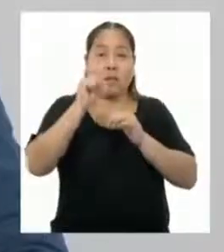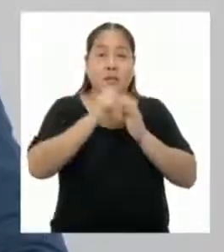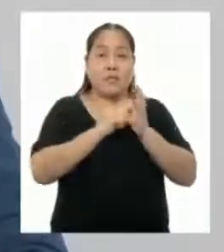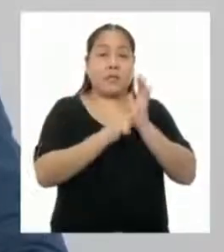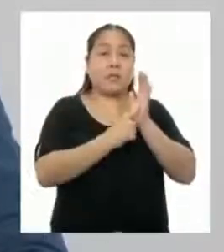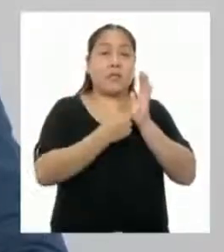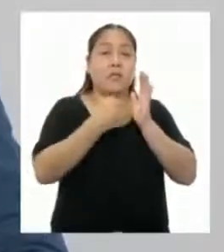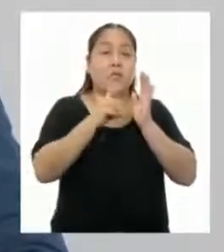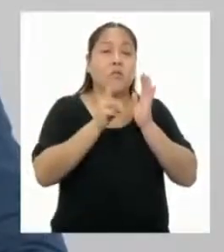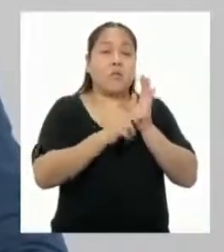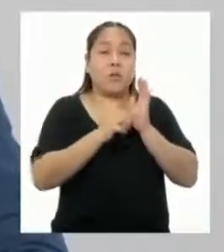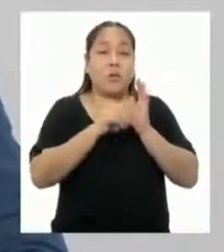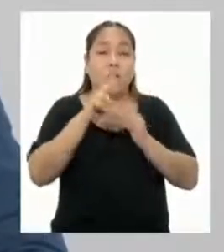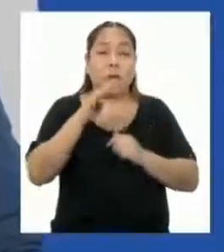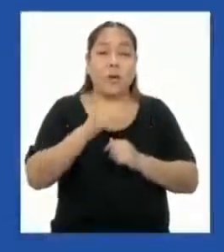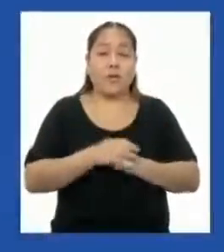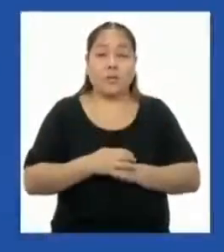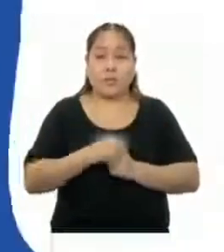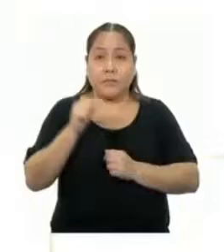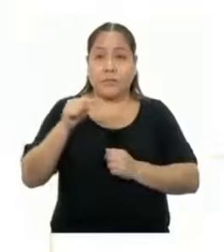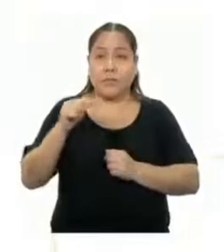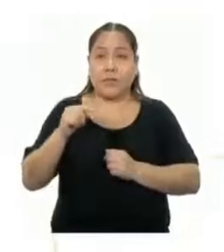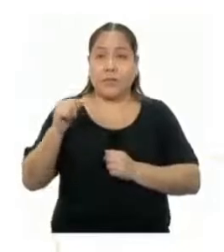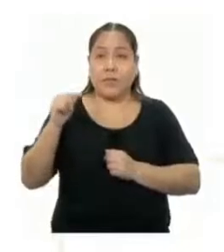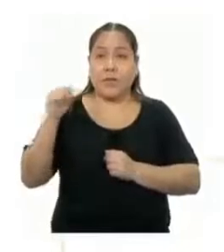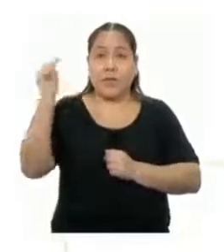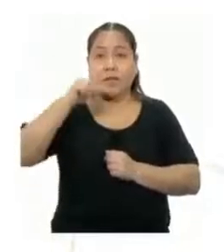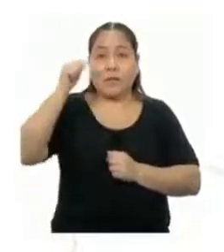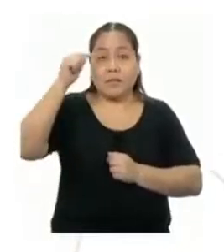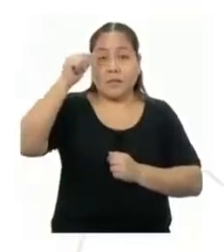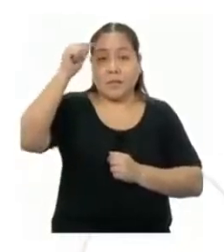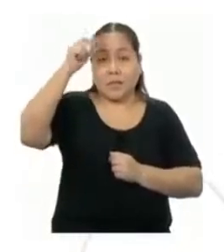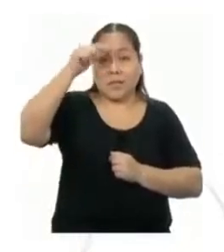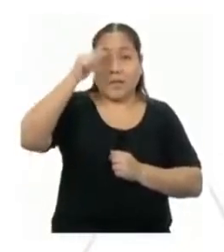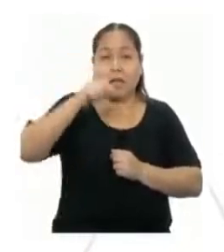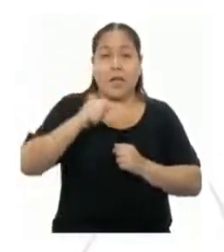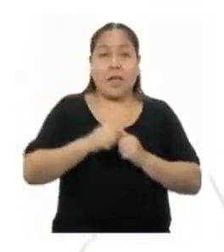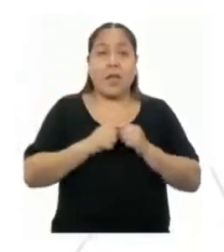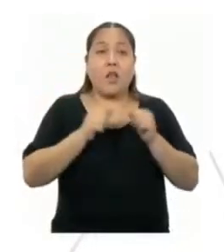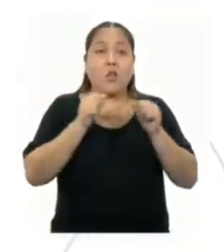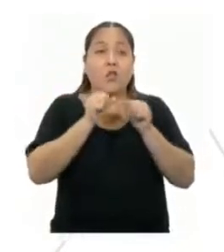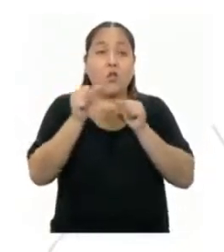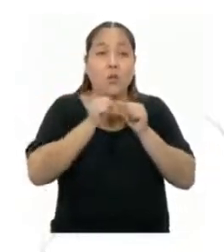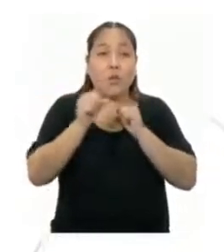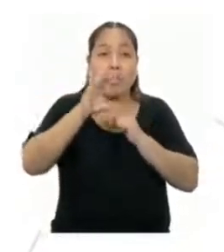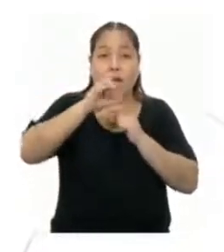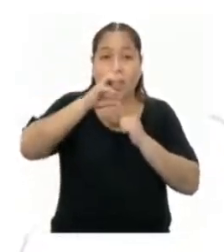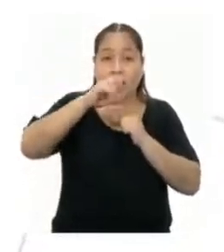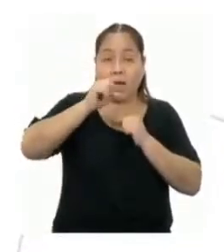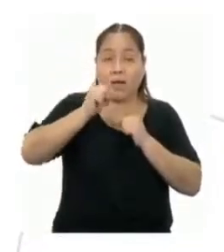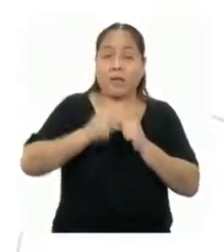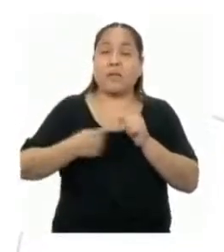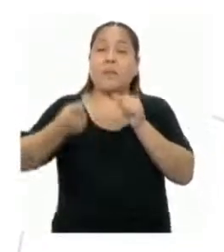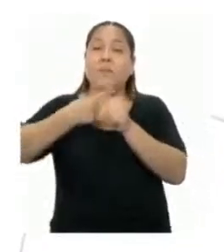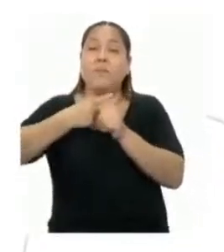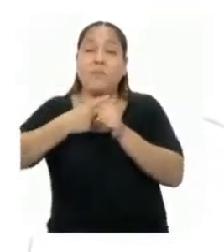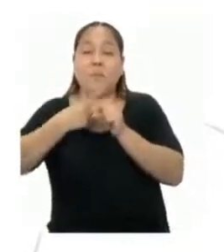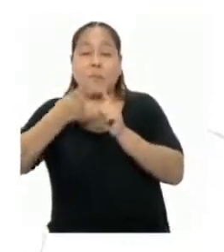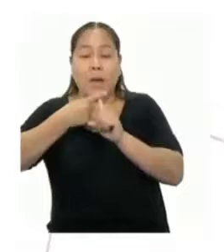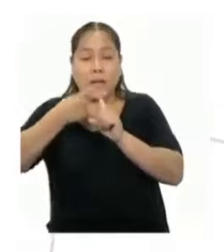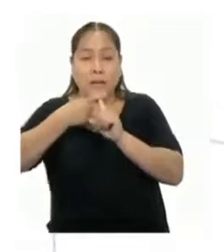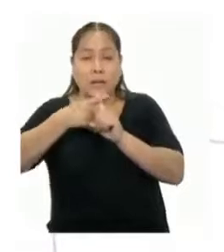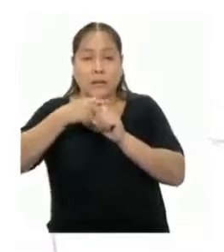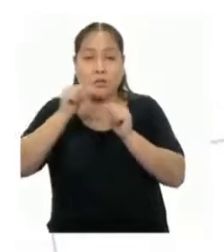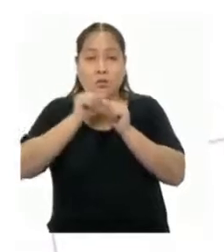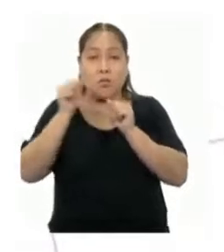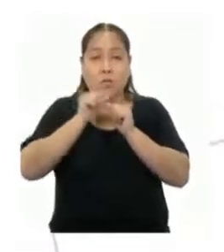Y el teorema de Euler dice que el número de caras más el número de vértices es igual al número de